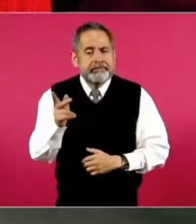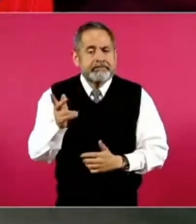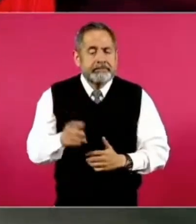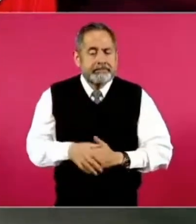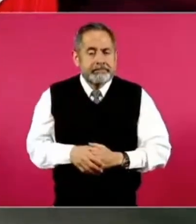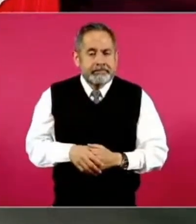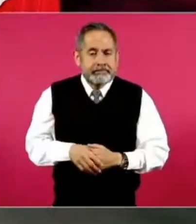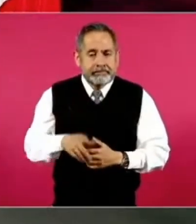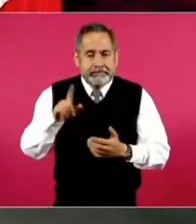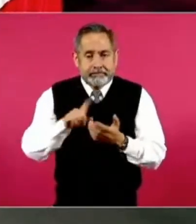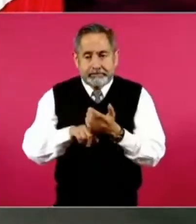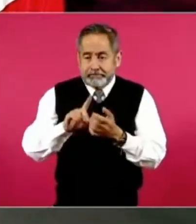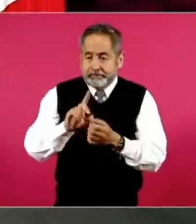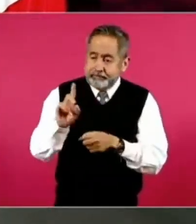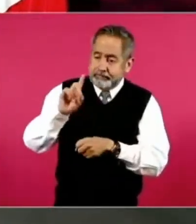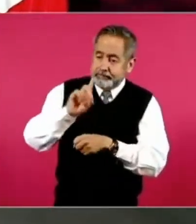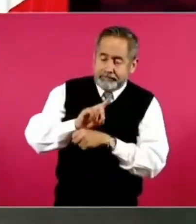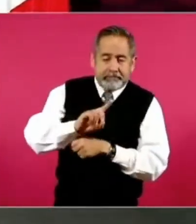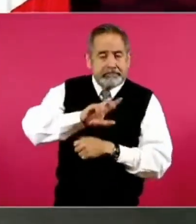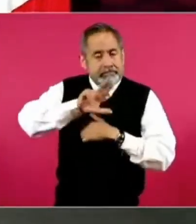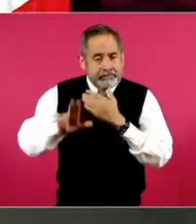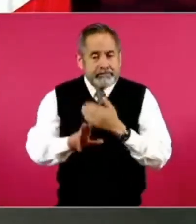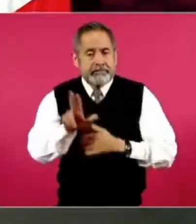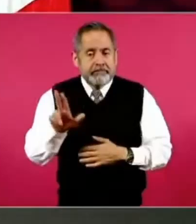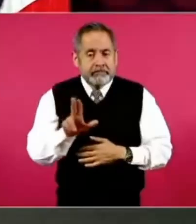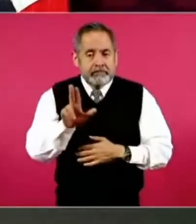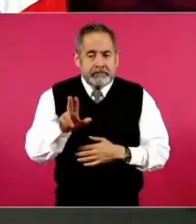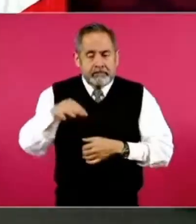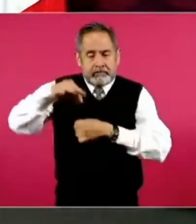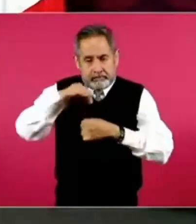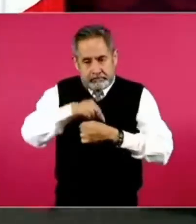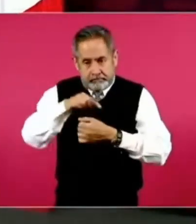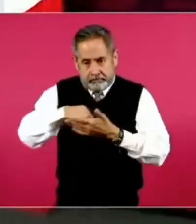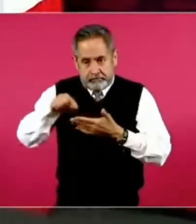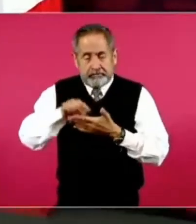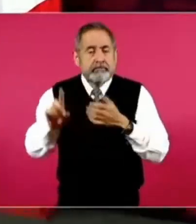Pero el martes, la elección es el domingo.